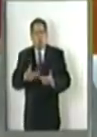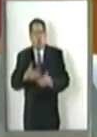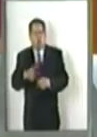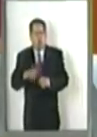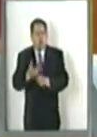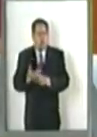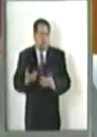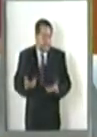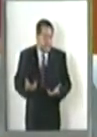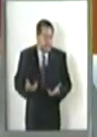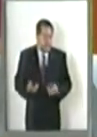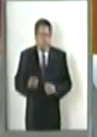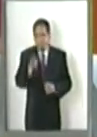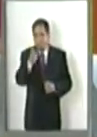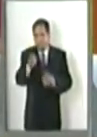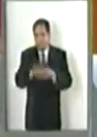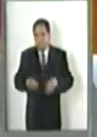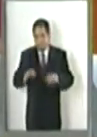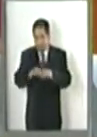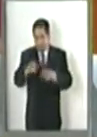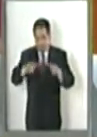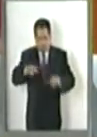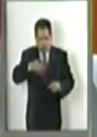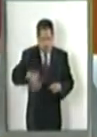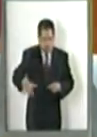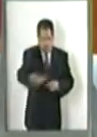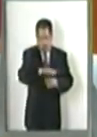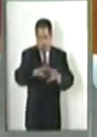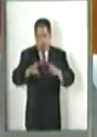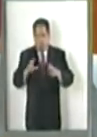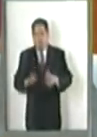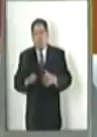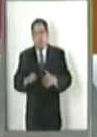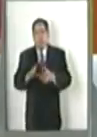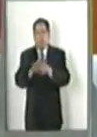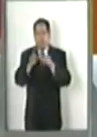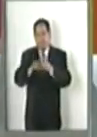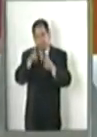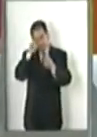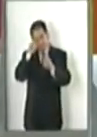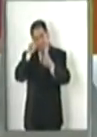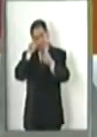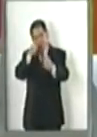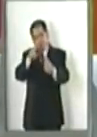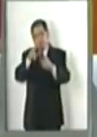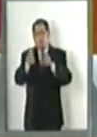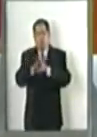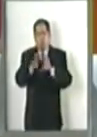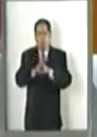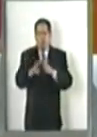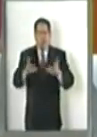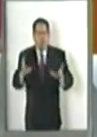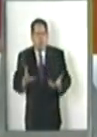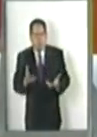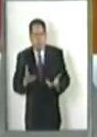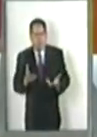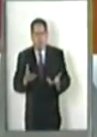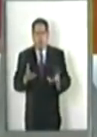ello es necesario que la sociedad en su conjunto enfrente este desafío actuando en